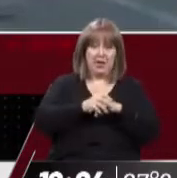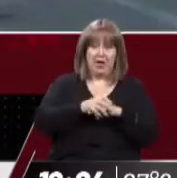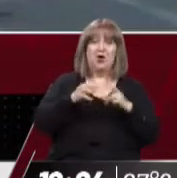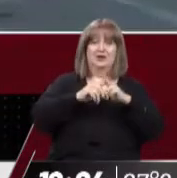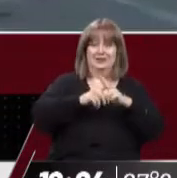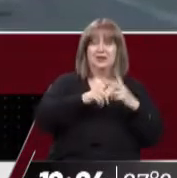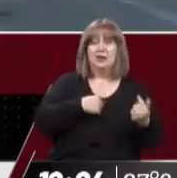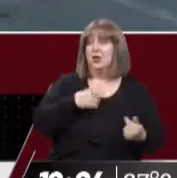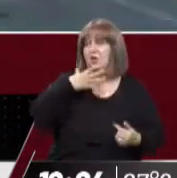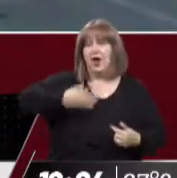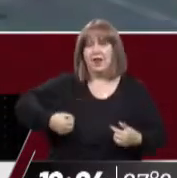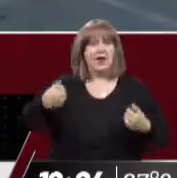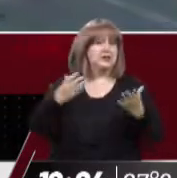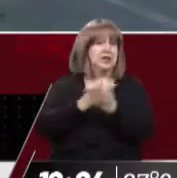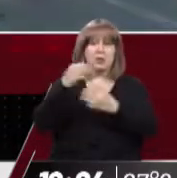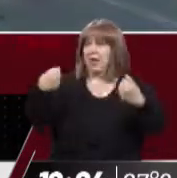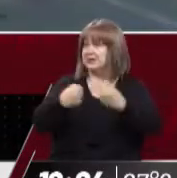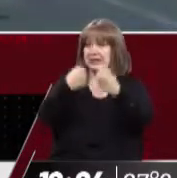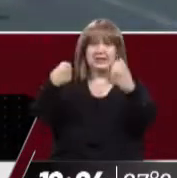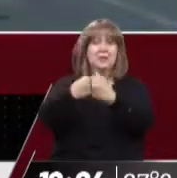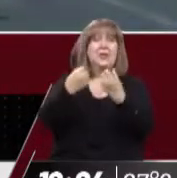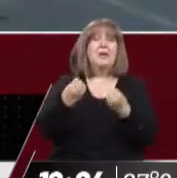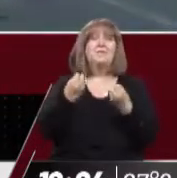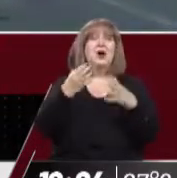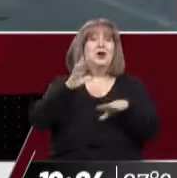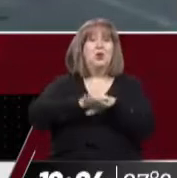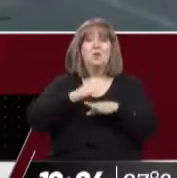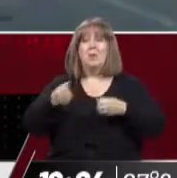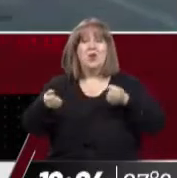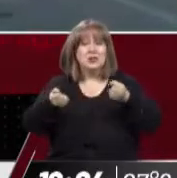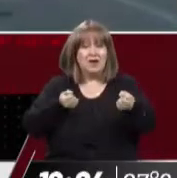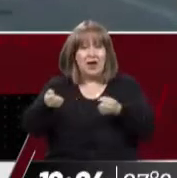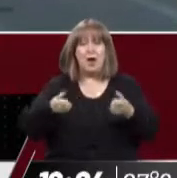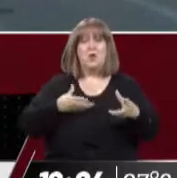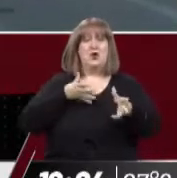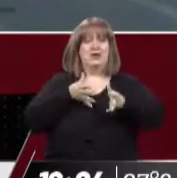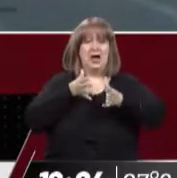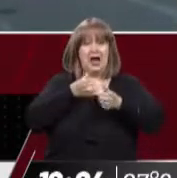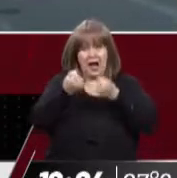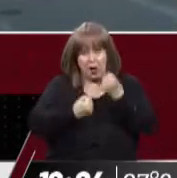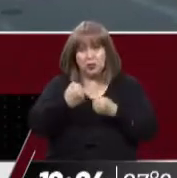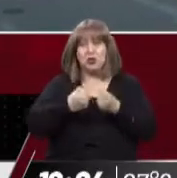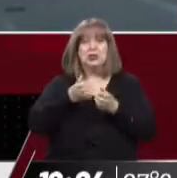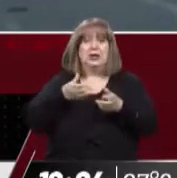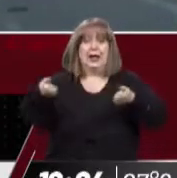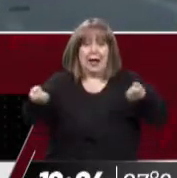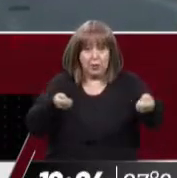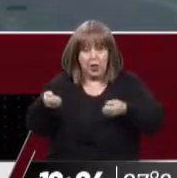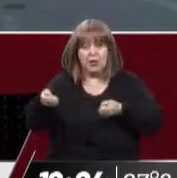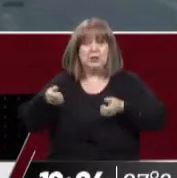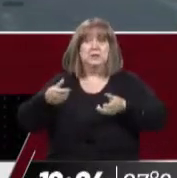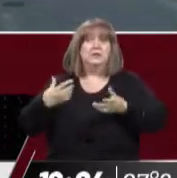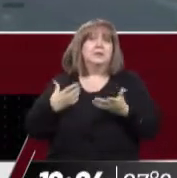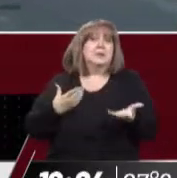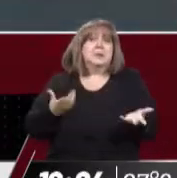siempre accidentes en esta calle, pero tiene que ver con la cantidad de flujo y con la velocidad que toman. Estoy pensando posibles soluciones, poner